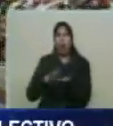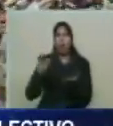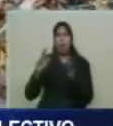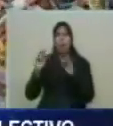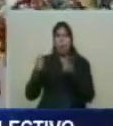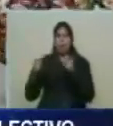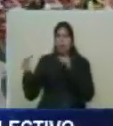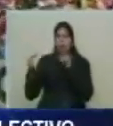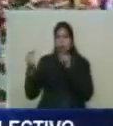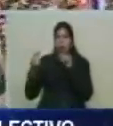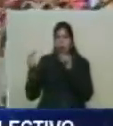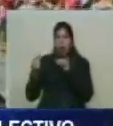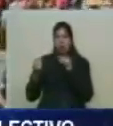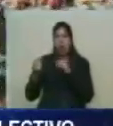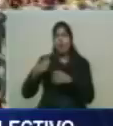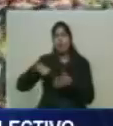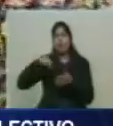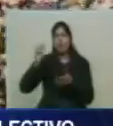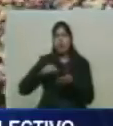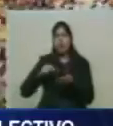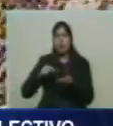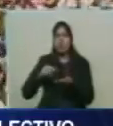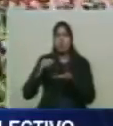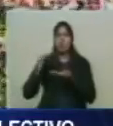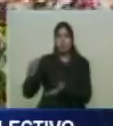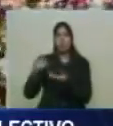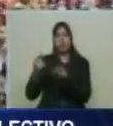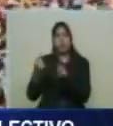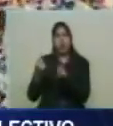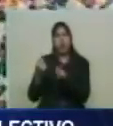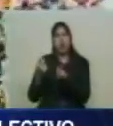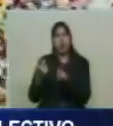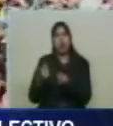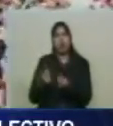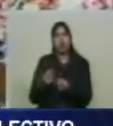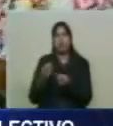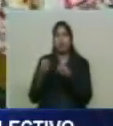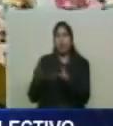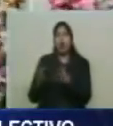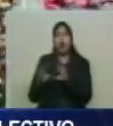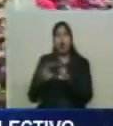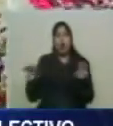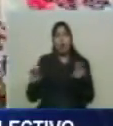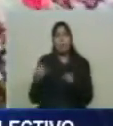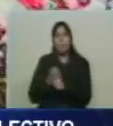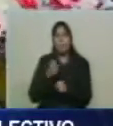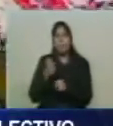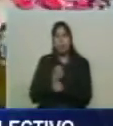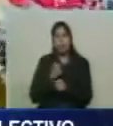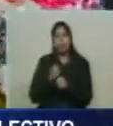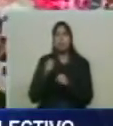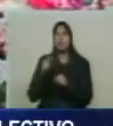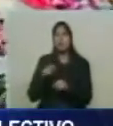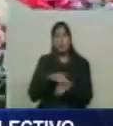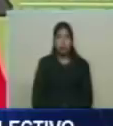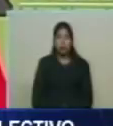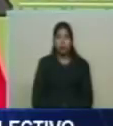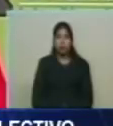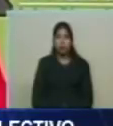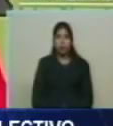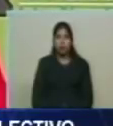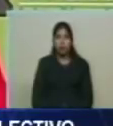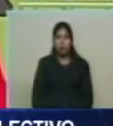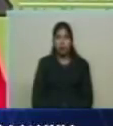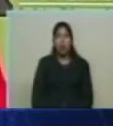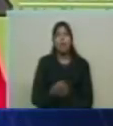discusión del contrato colectivo unificado. Ministro Néstor Ovalle, proceda de inmediato.